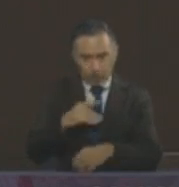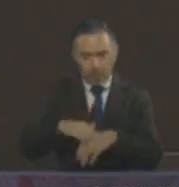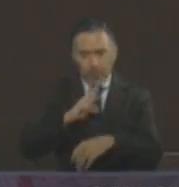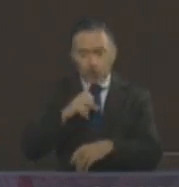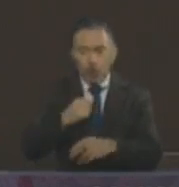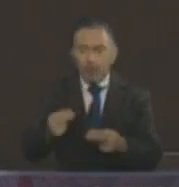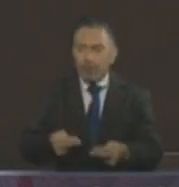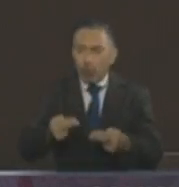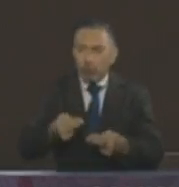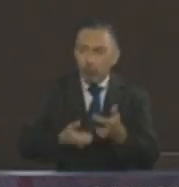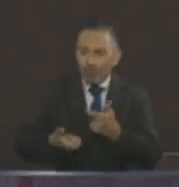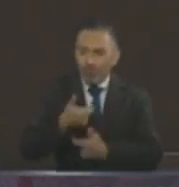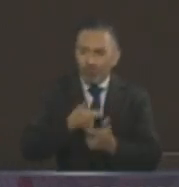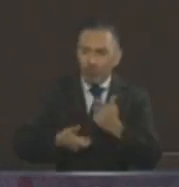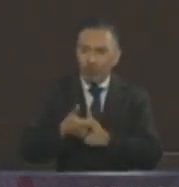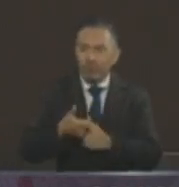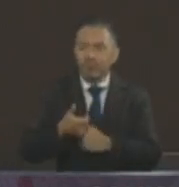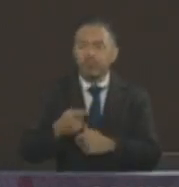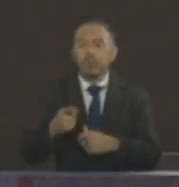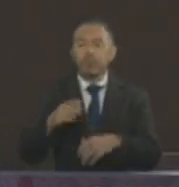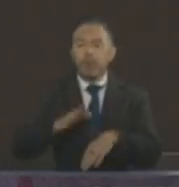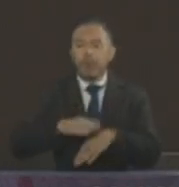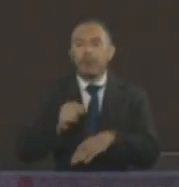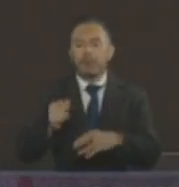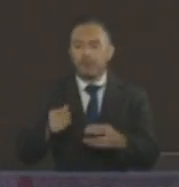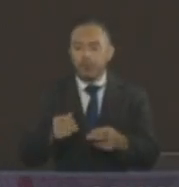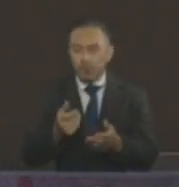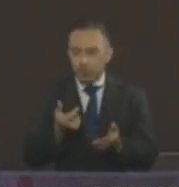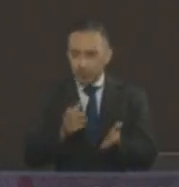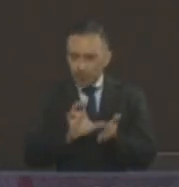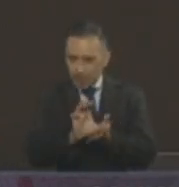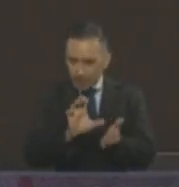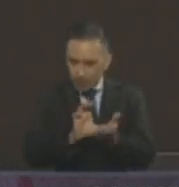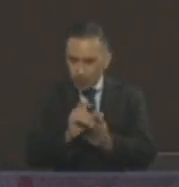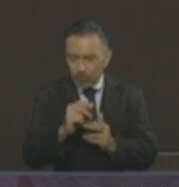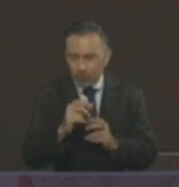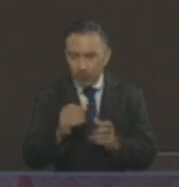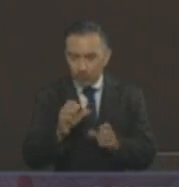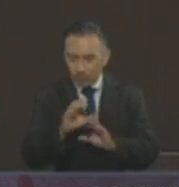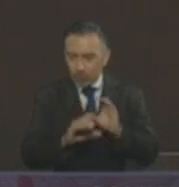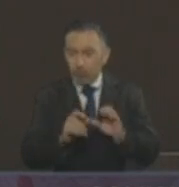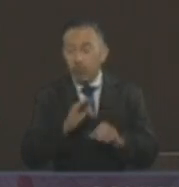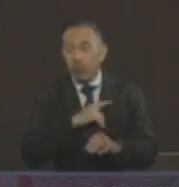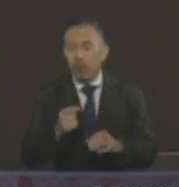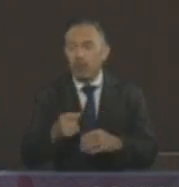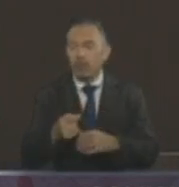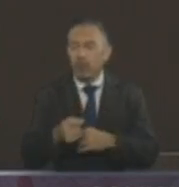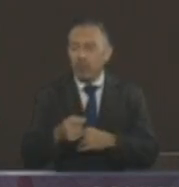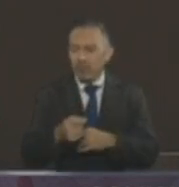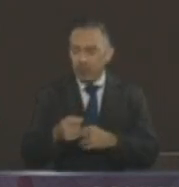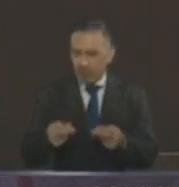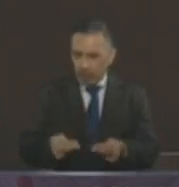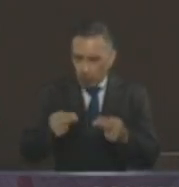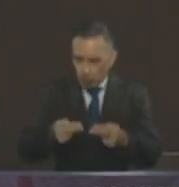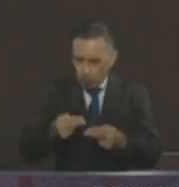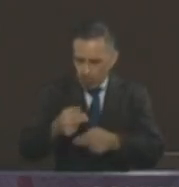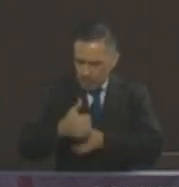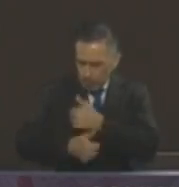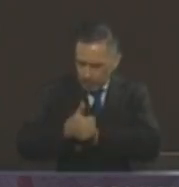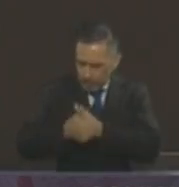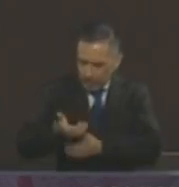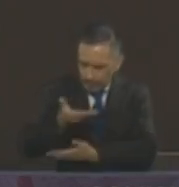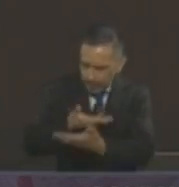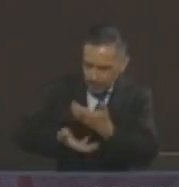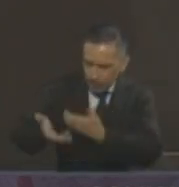entre ellos promoverán la inversión y fortalecerán la competitividad la innovación y